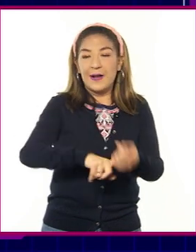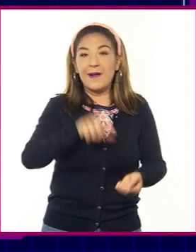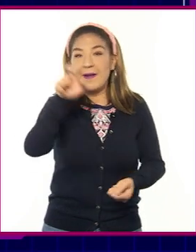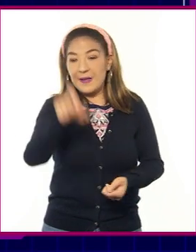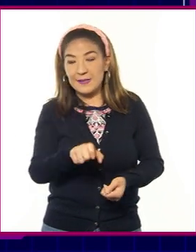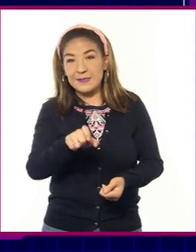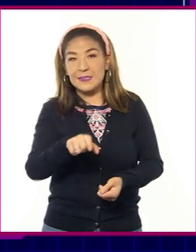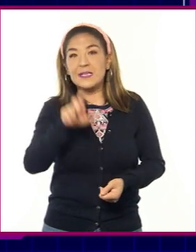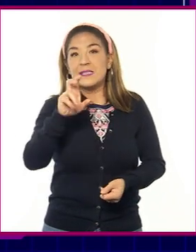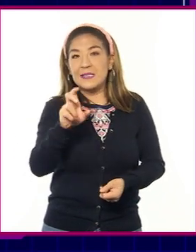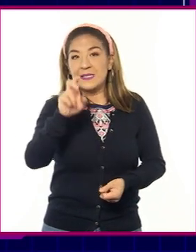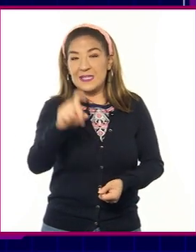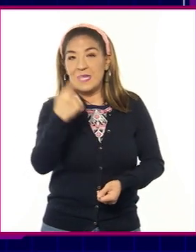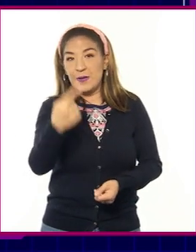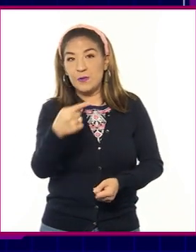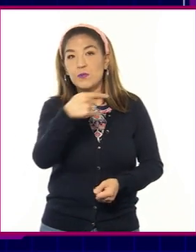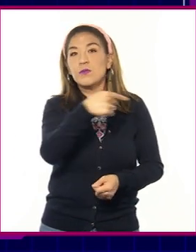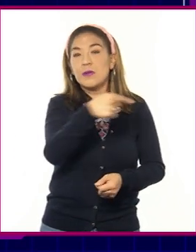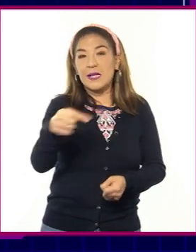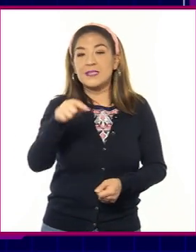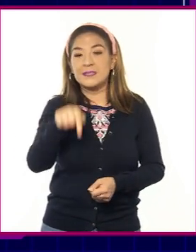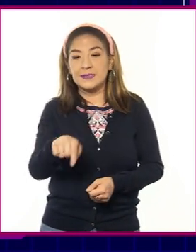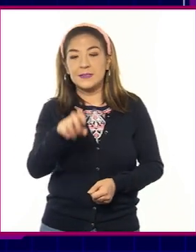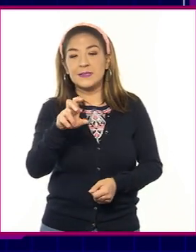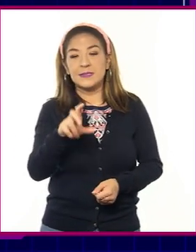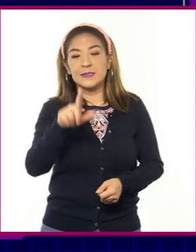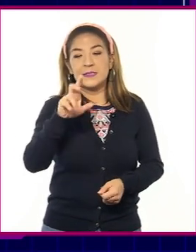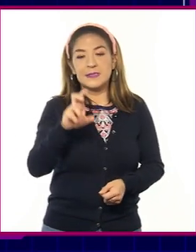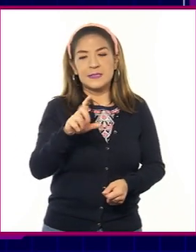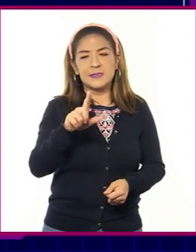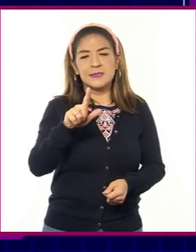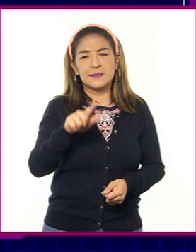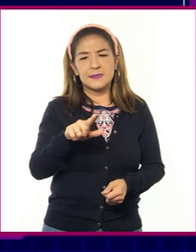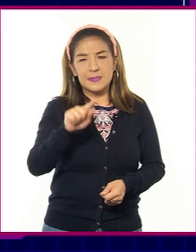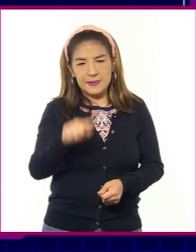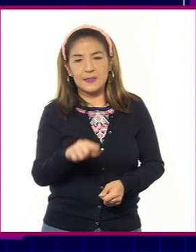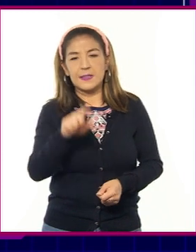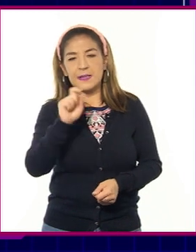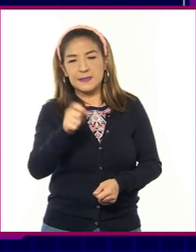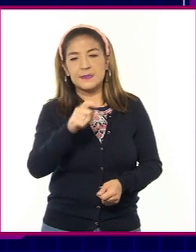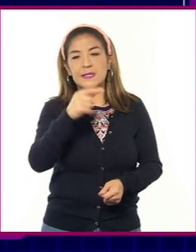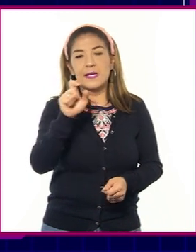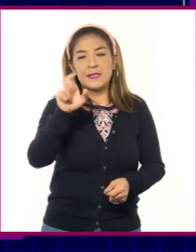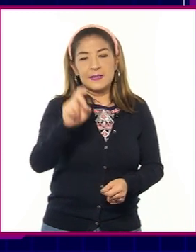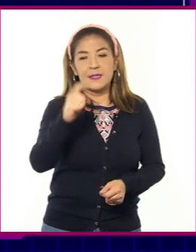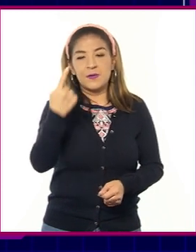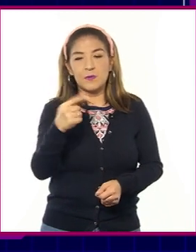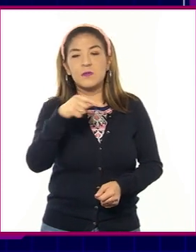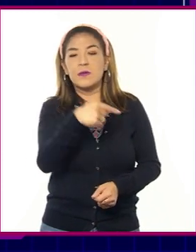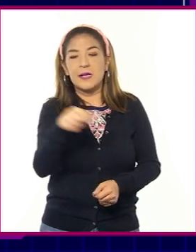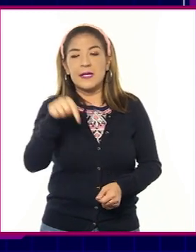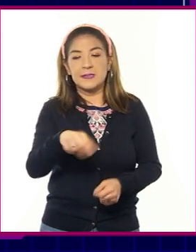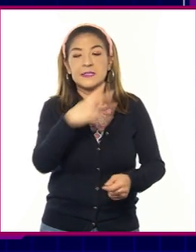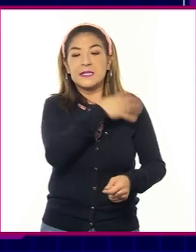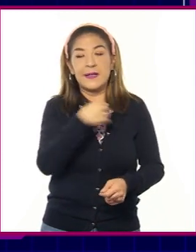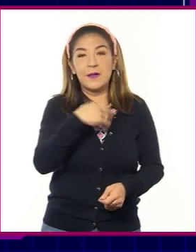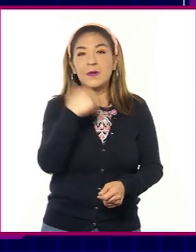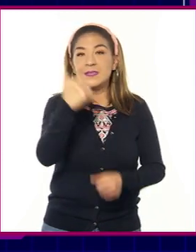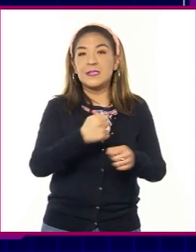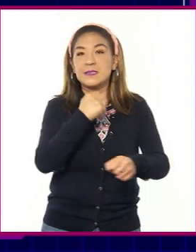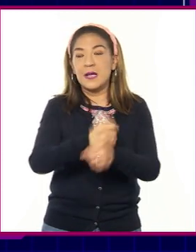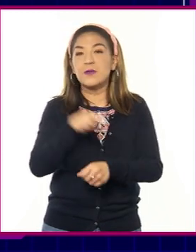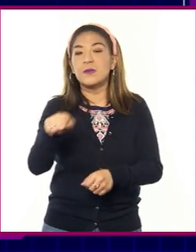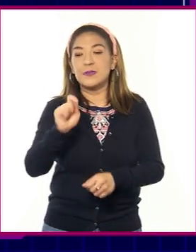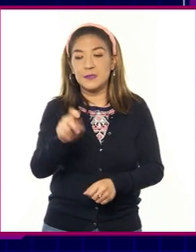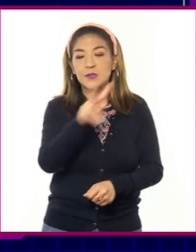a 31/72 los medios, de esta manera podemos decir que al hijo que tiene 6 años le corresponden